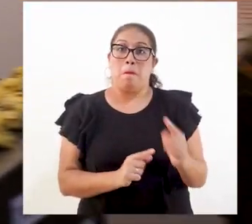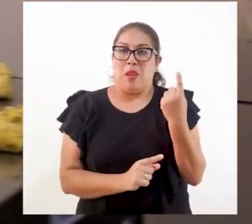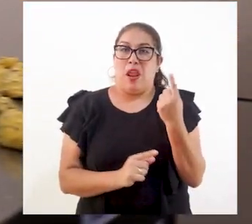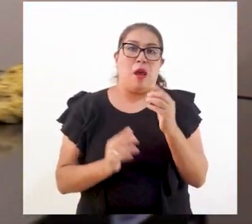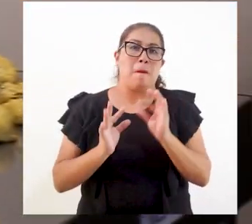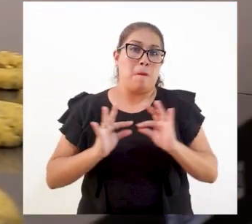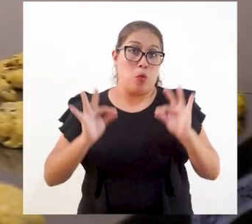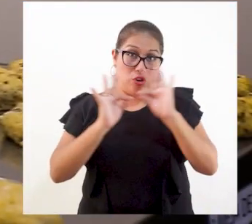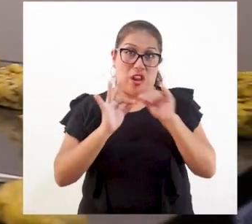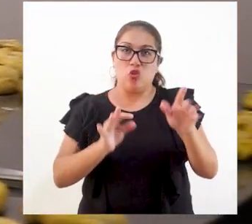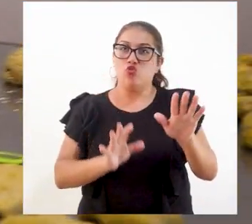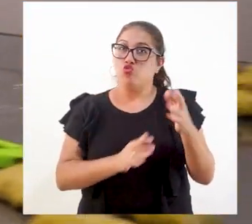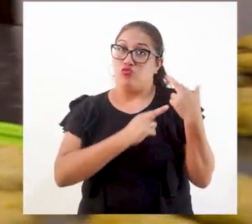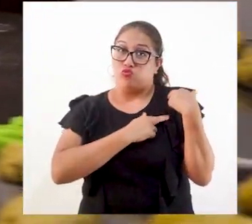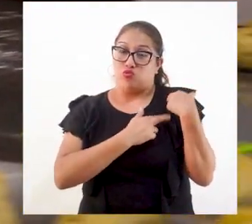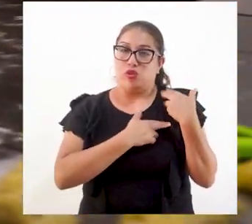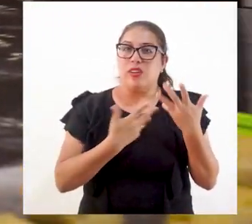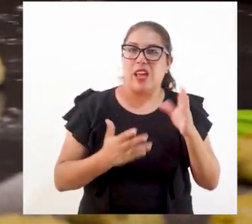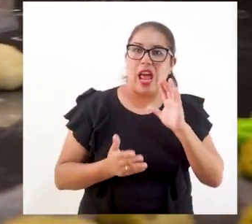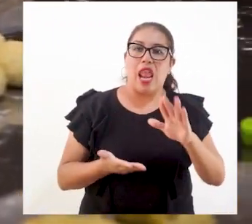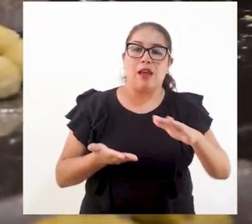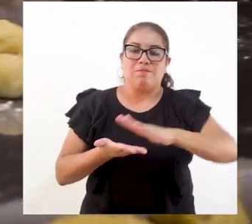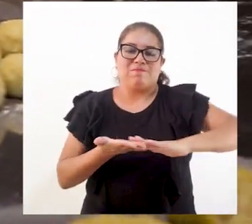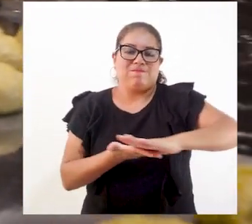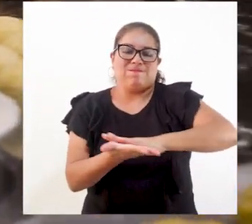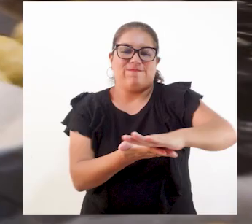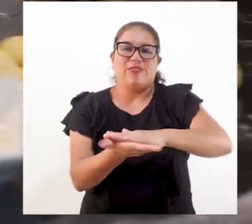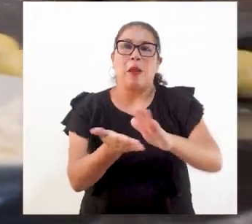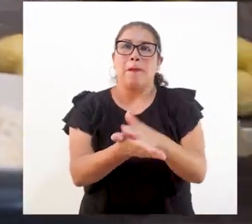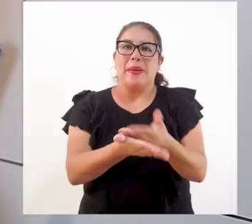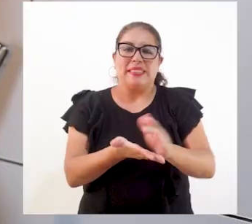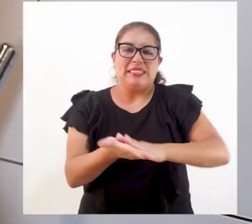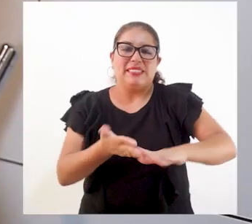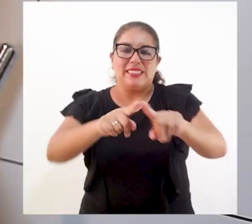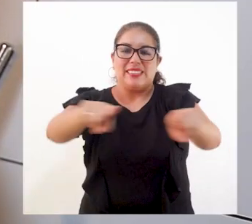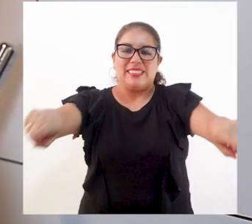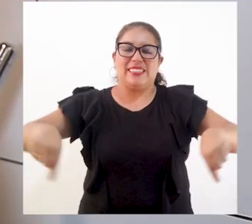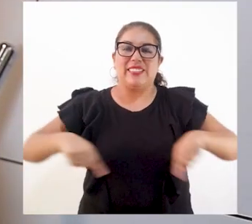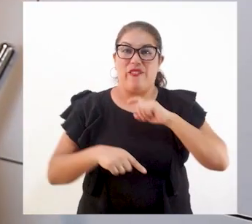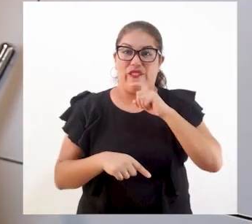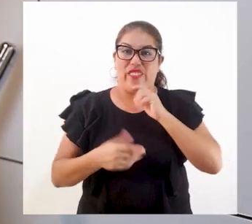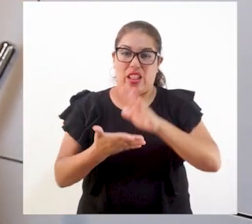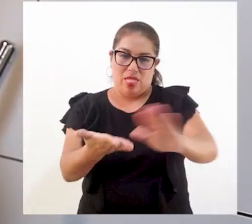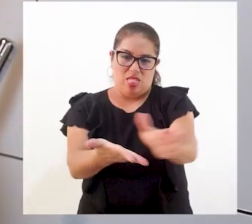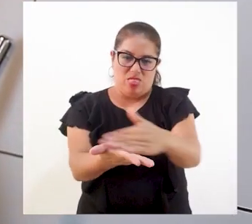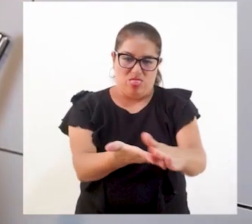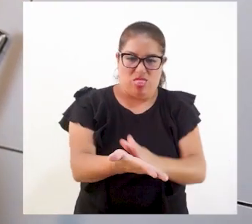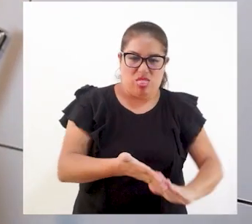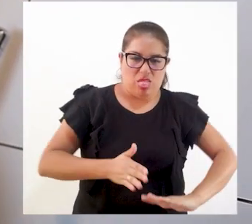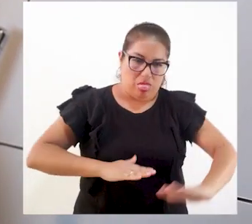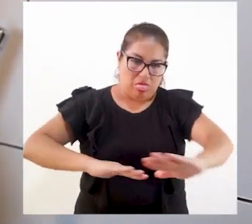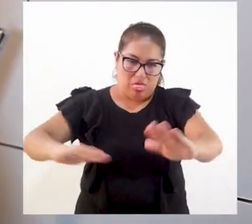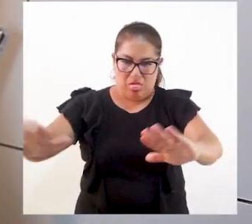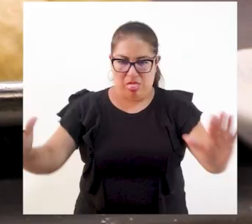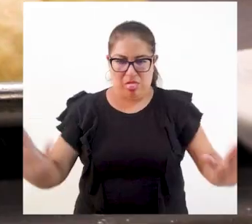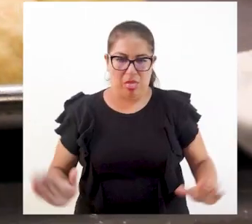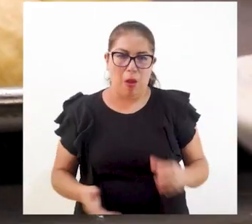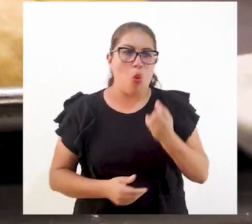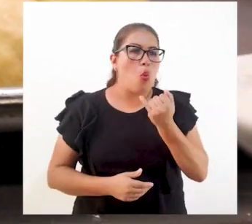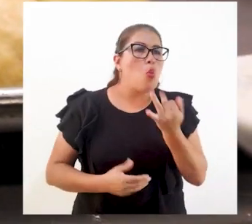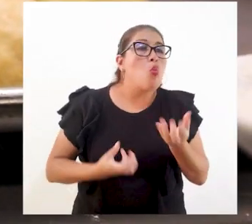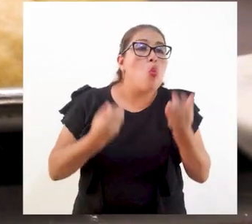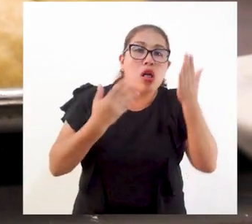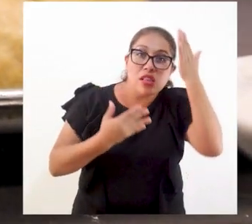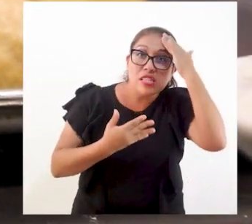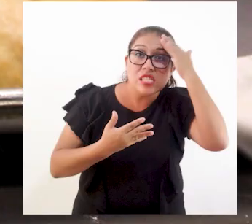función principal al inicio es engrasa las latas, las coloca ahí más o menos qué cantidad de